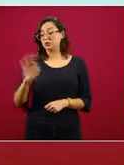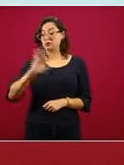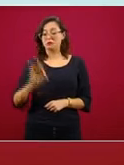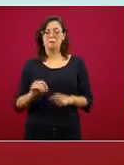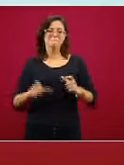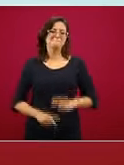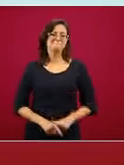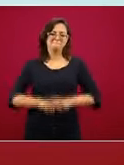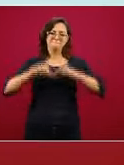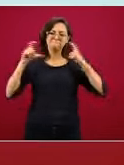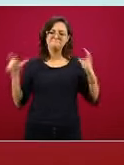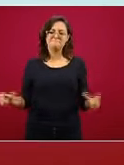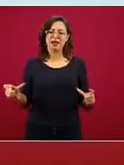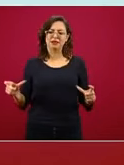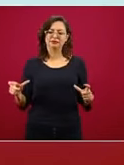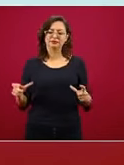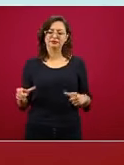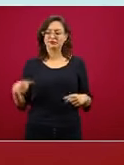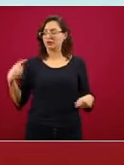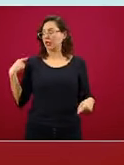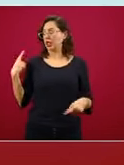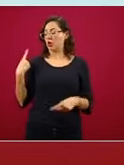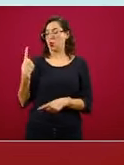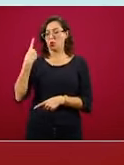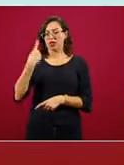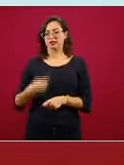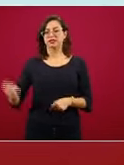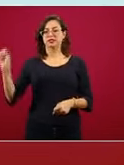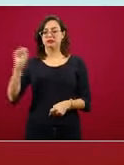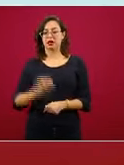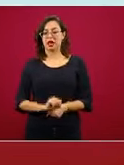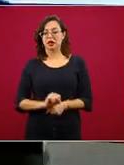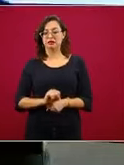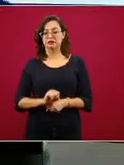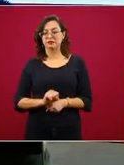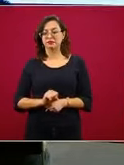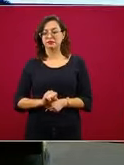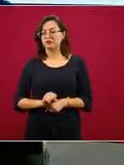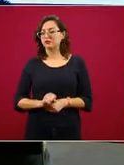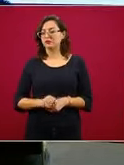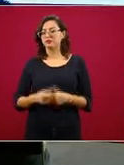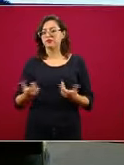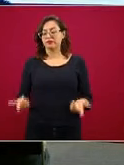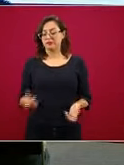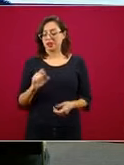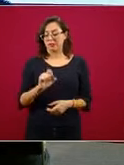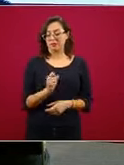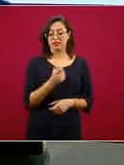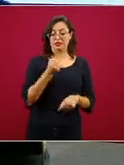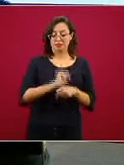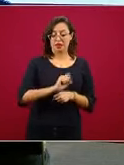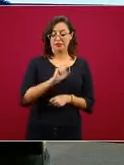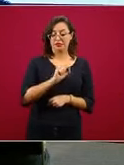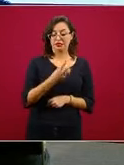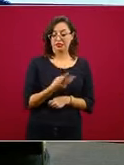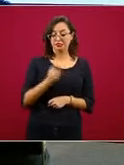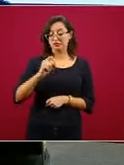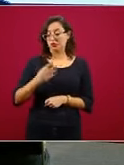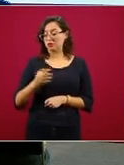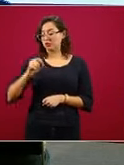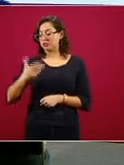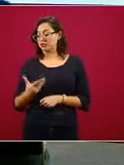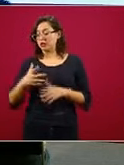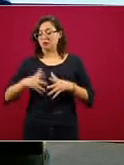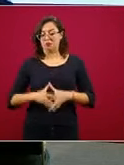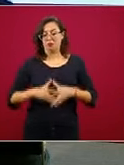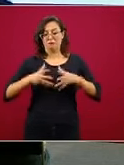29%, aunque la estimación es para la última semana. Esto es tan continuo que desde la semana 23 está teniendo un incremento